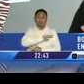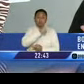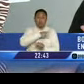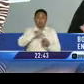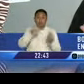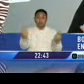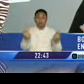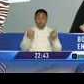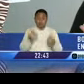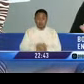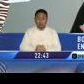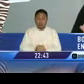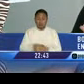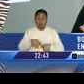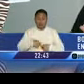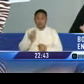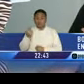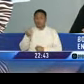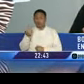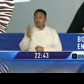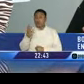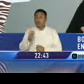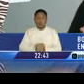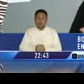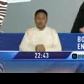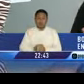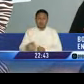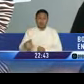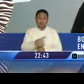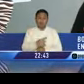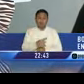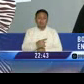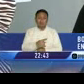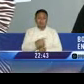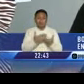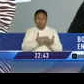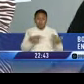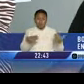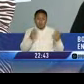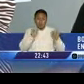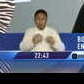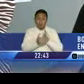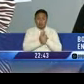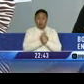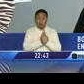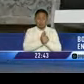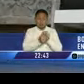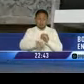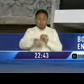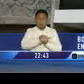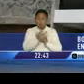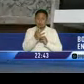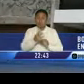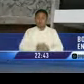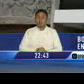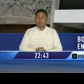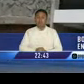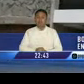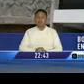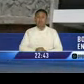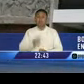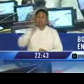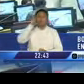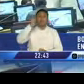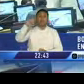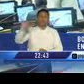y plantearon que no tienen ni los recursos, que no tienen, tampoco tienen los elementos ni escuelas de capacitación. Finalmente, este jueves